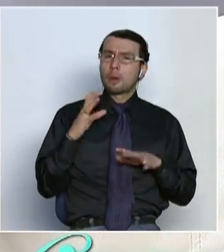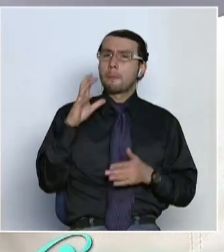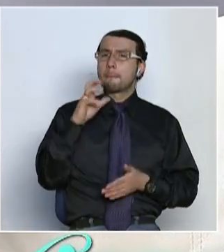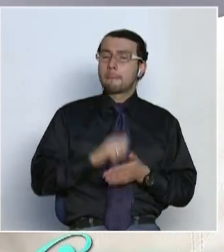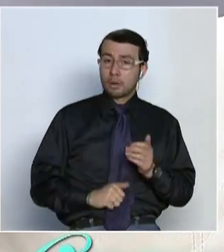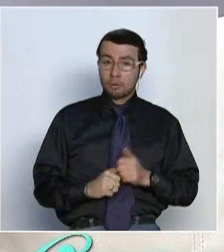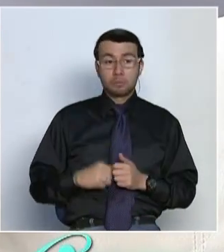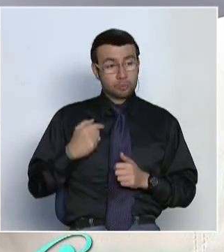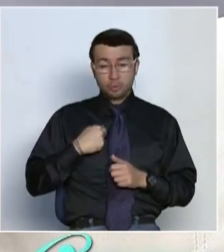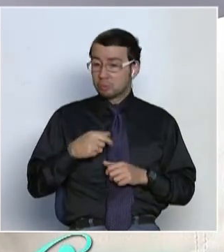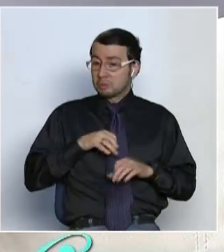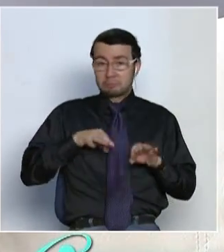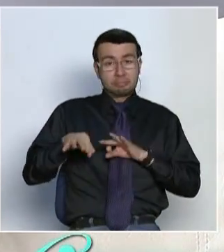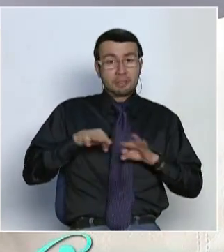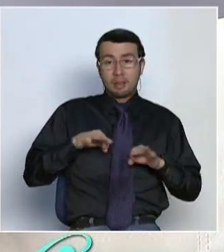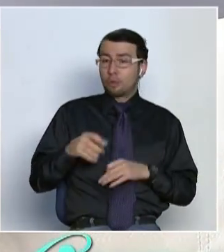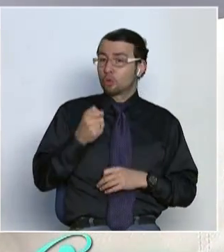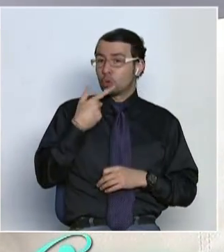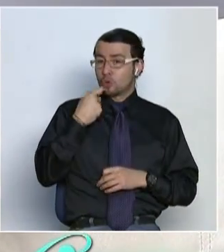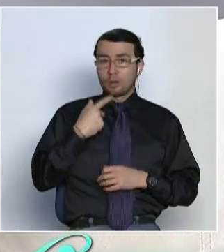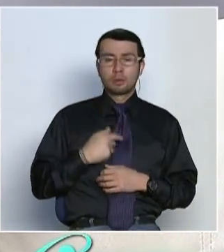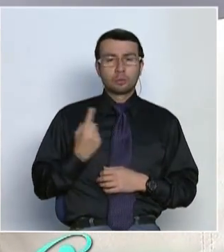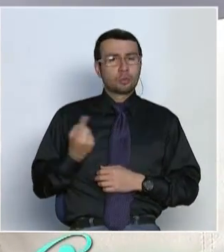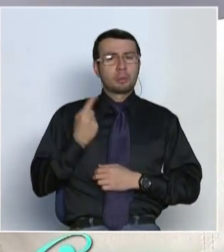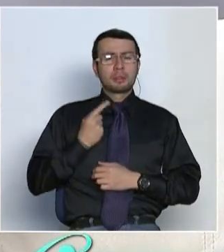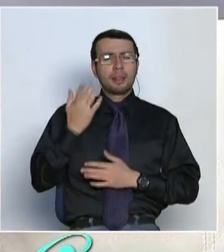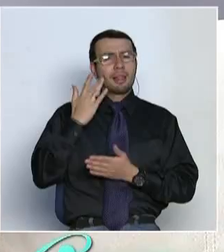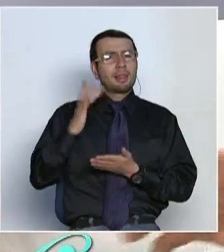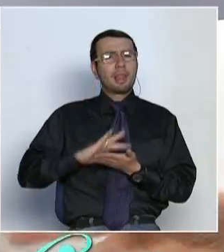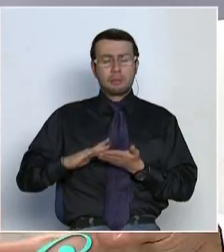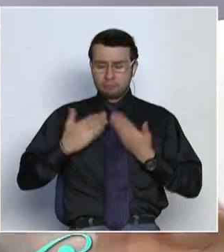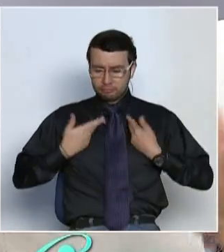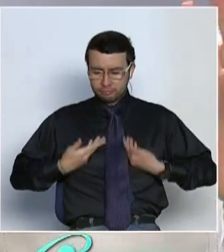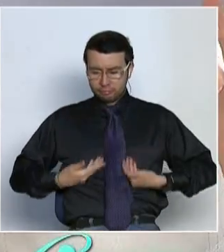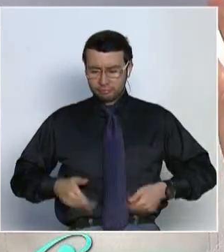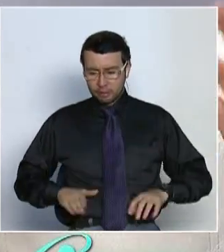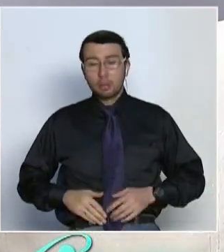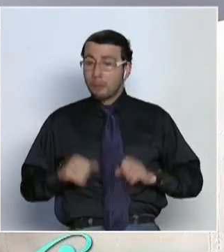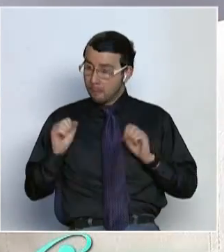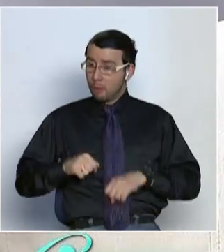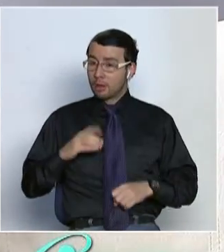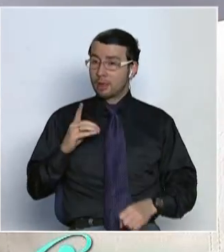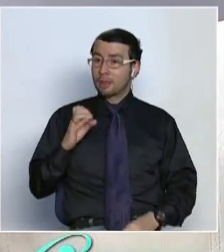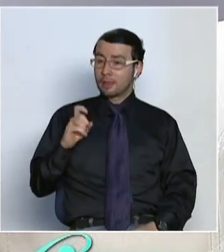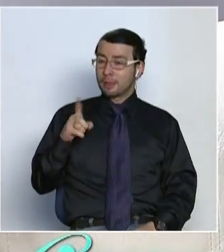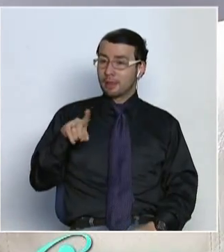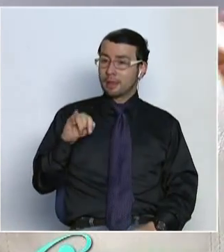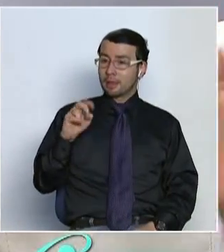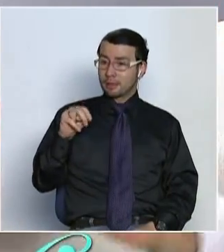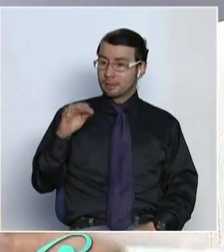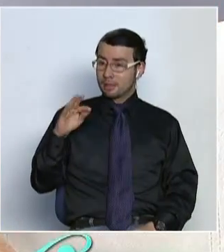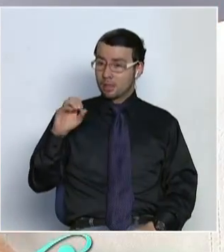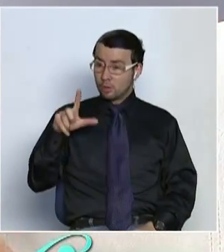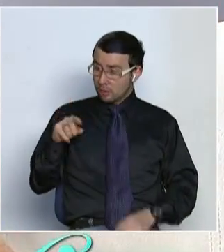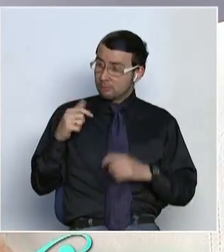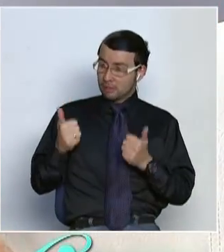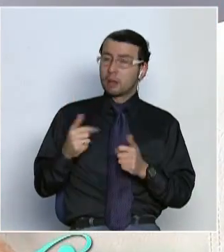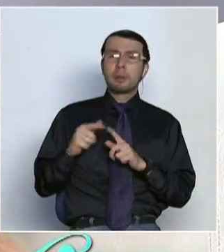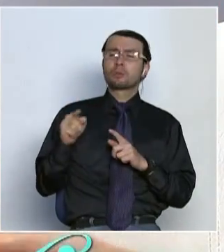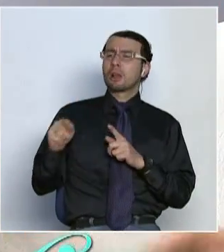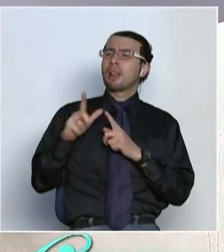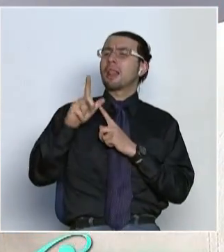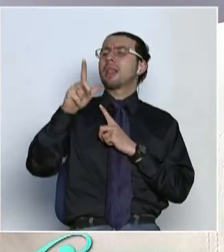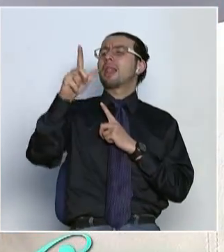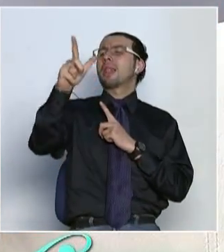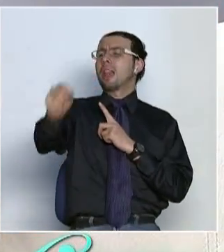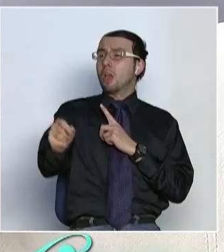ningún medicamento. Dije, desintoxique. Si se puede tomar el Desintol, bien, pero si usted está por allá tan lejos como ellos en Amalfi,